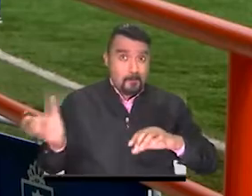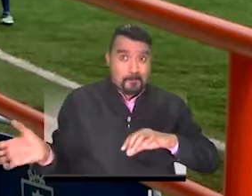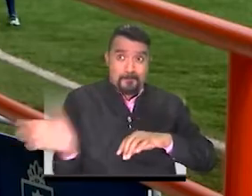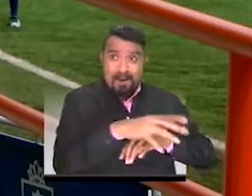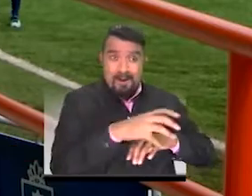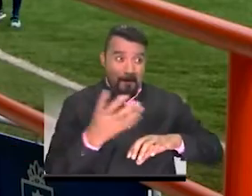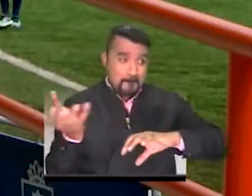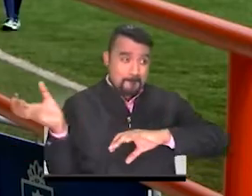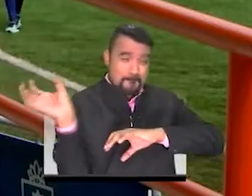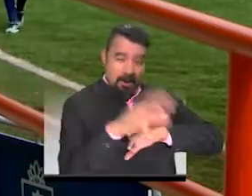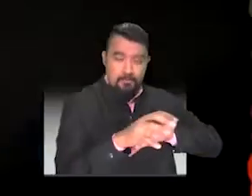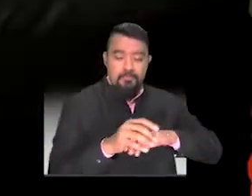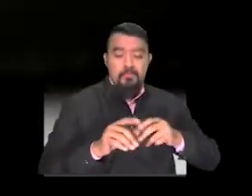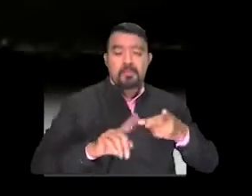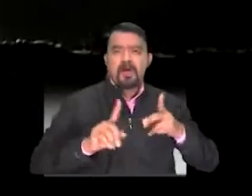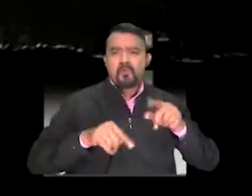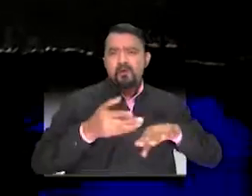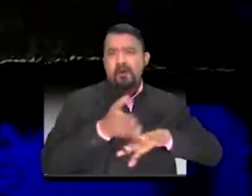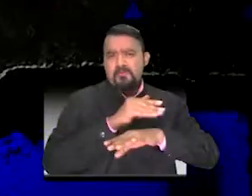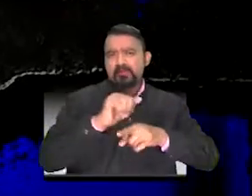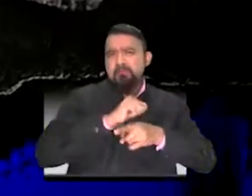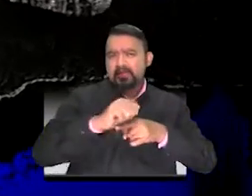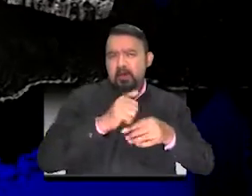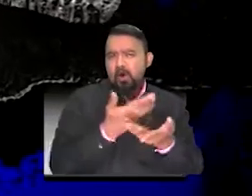otros deportes en entrenamiento.